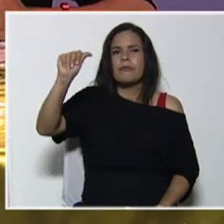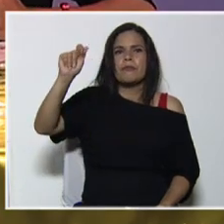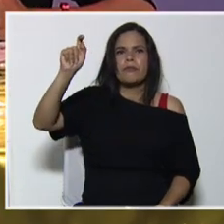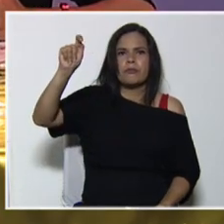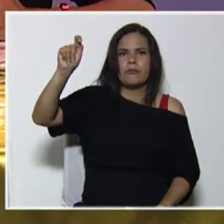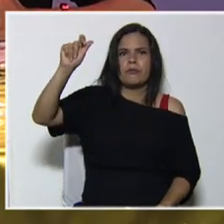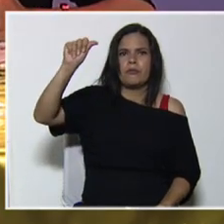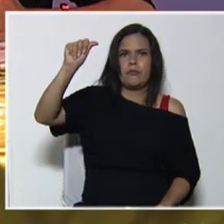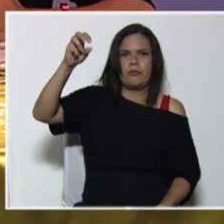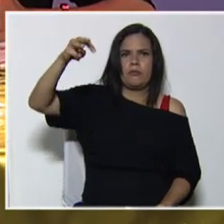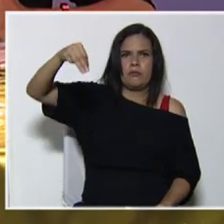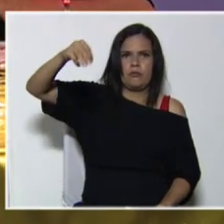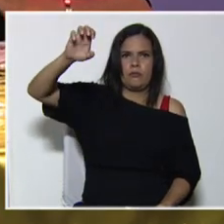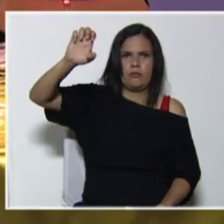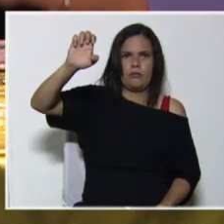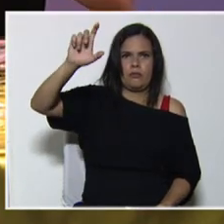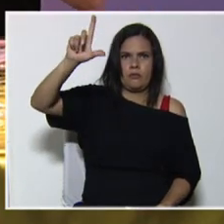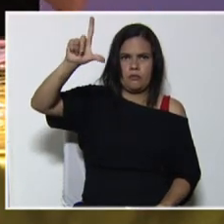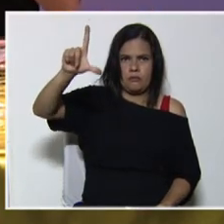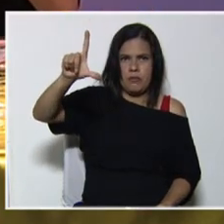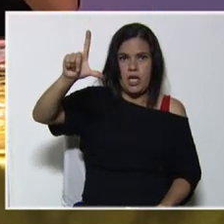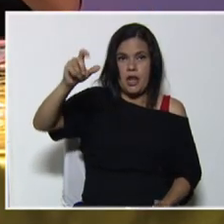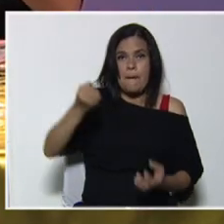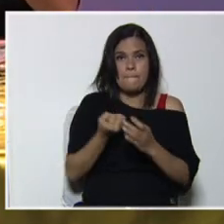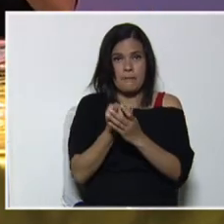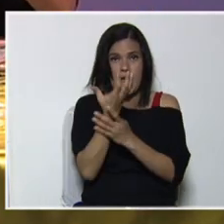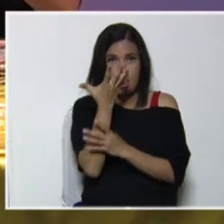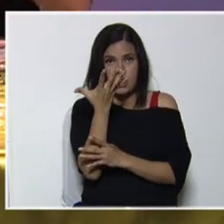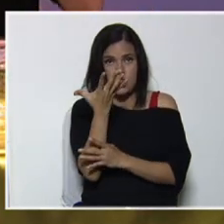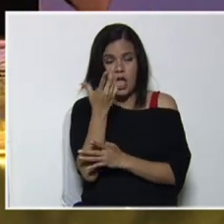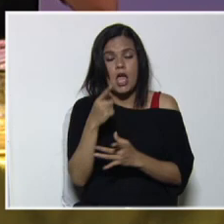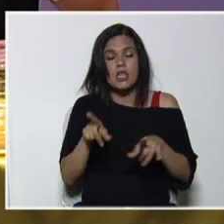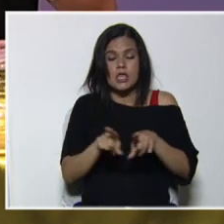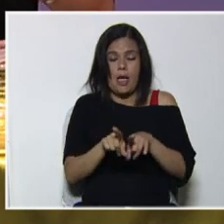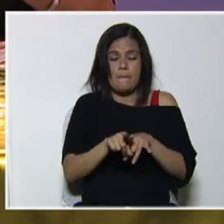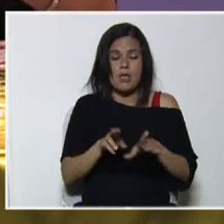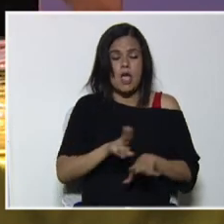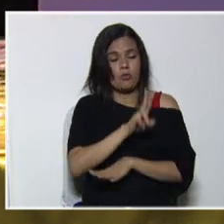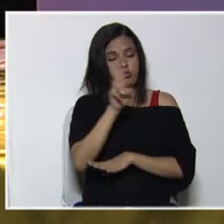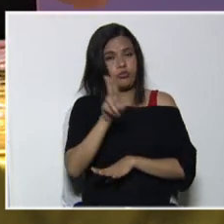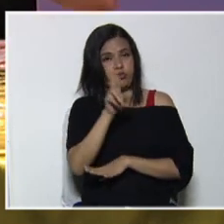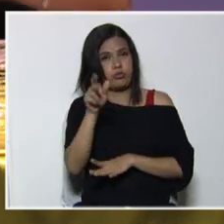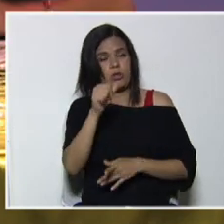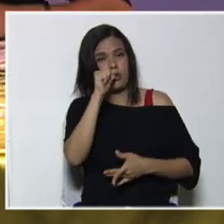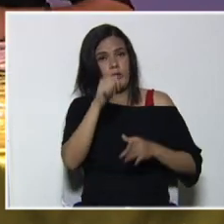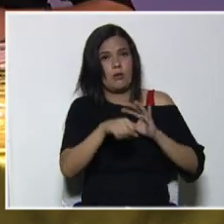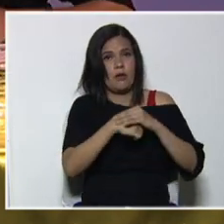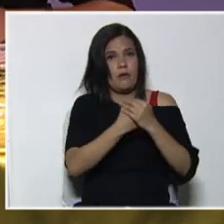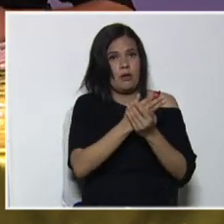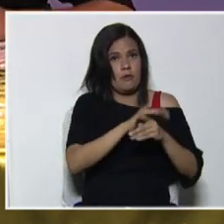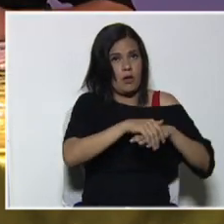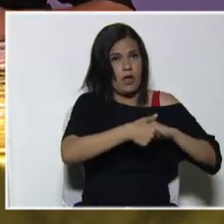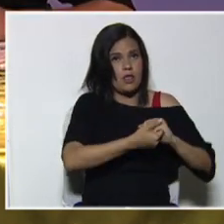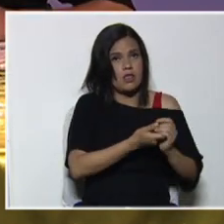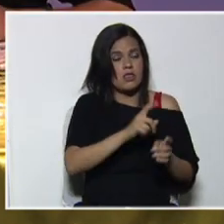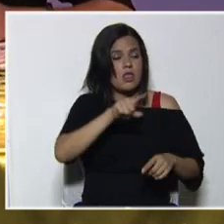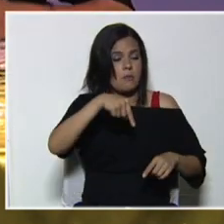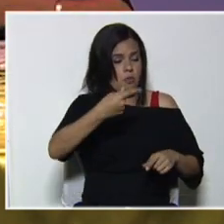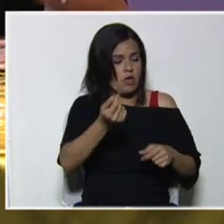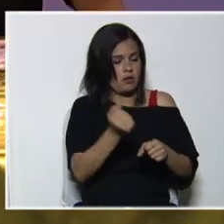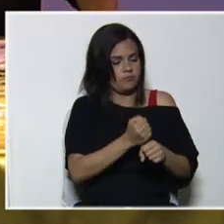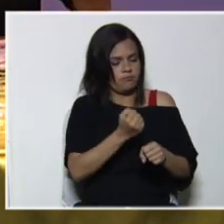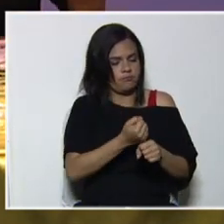También usamos el agua para lavarnos la mano y la higiene personal luego de que trabajamos la